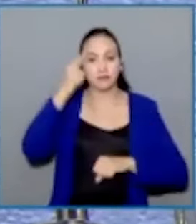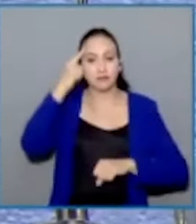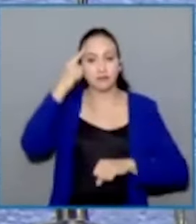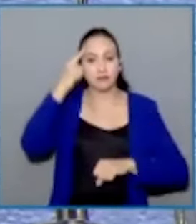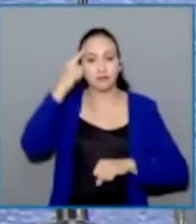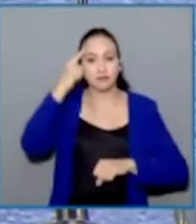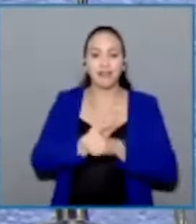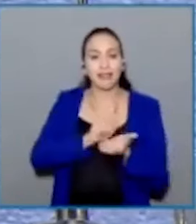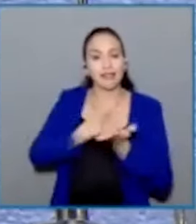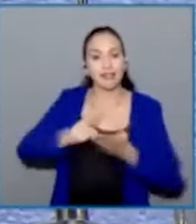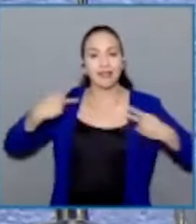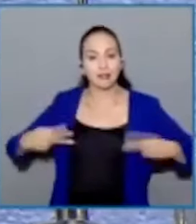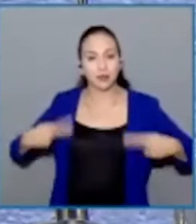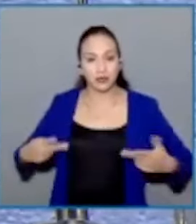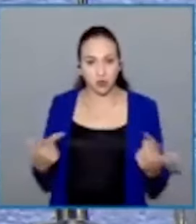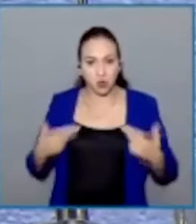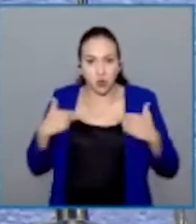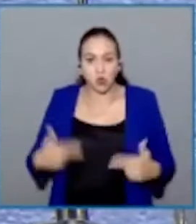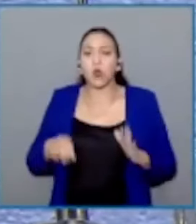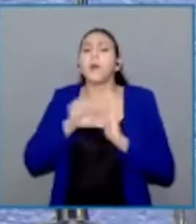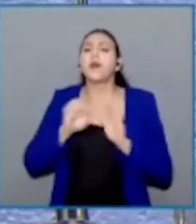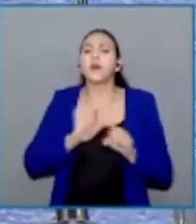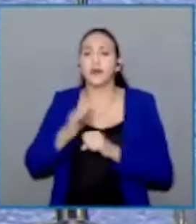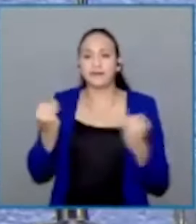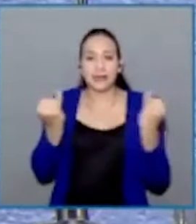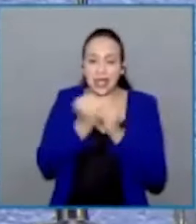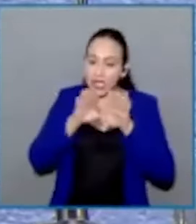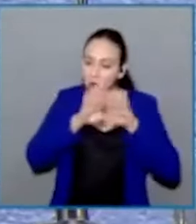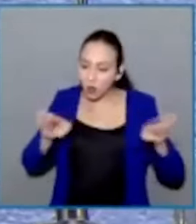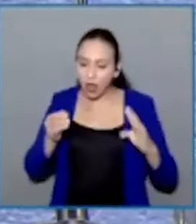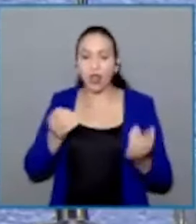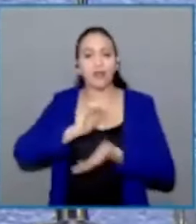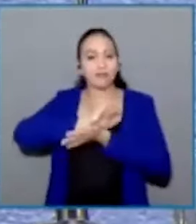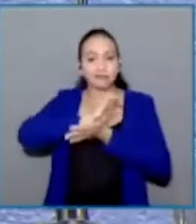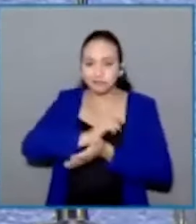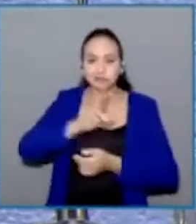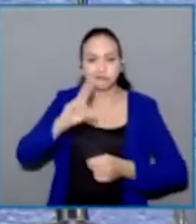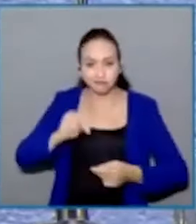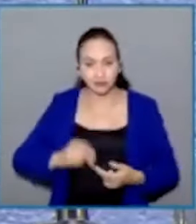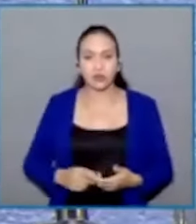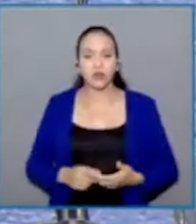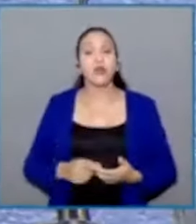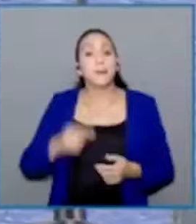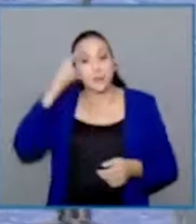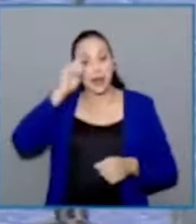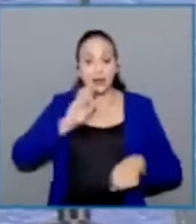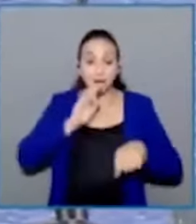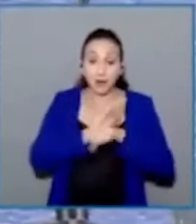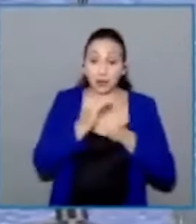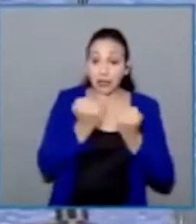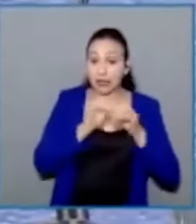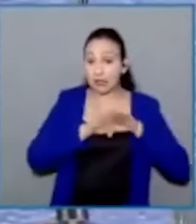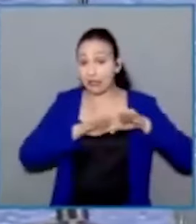democracia como son la igualdad y la no discriminación al margen de las mayorías autoritarias hoy nos gobiernan